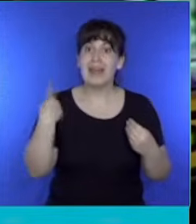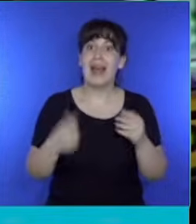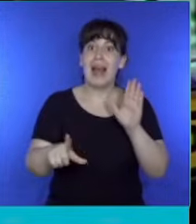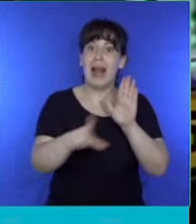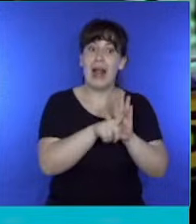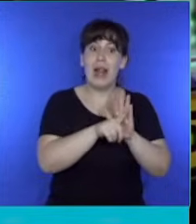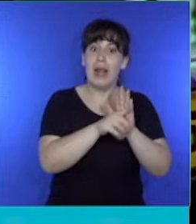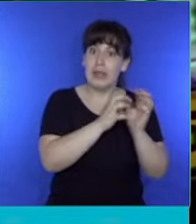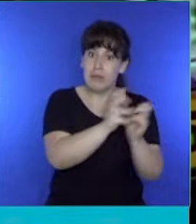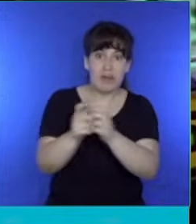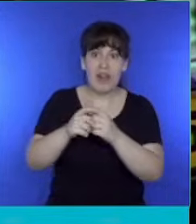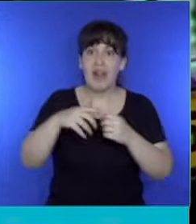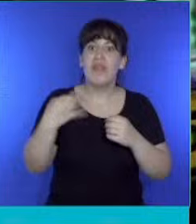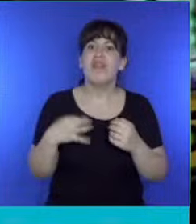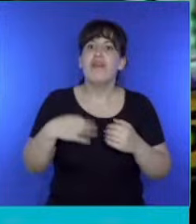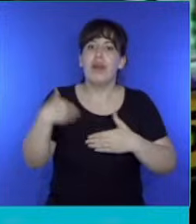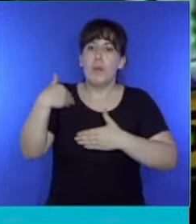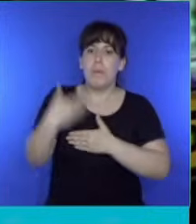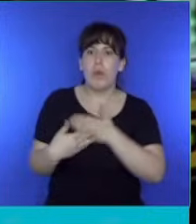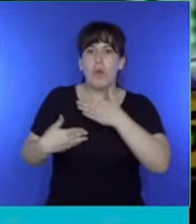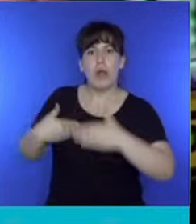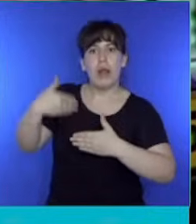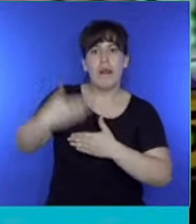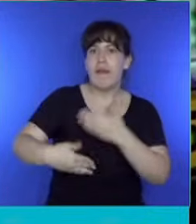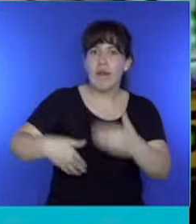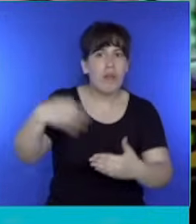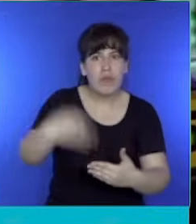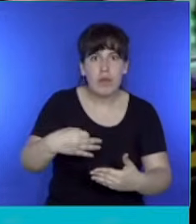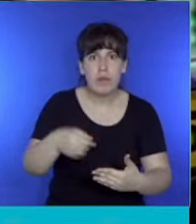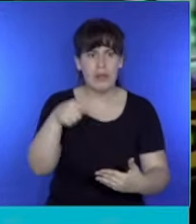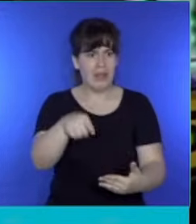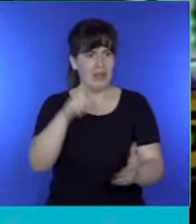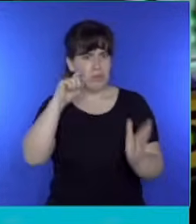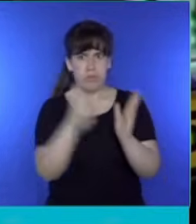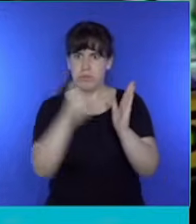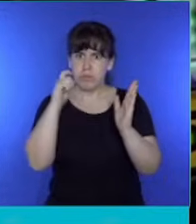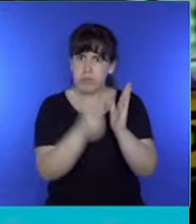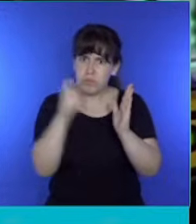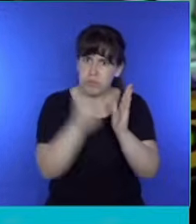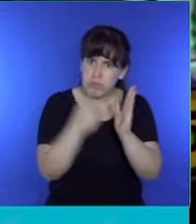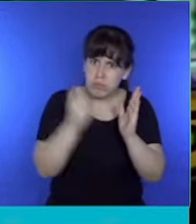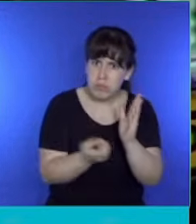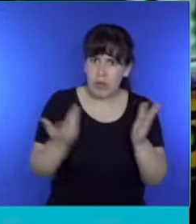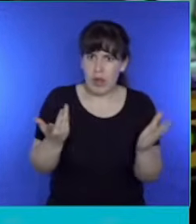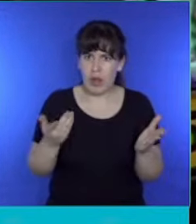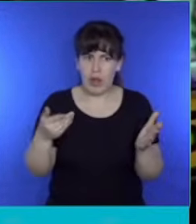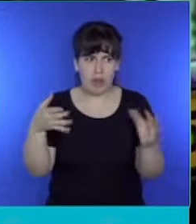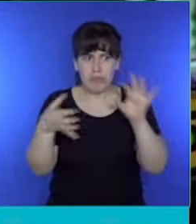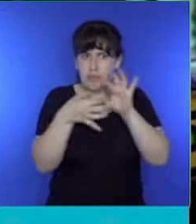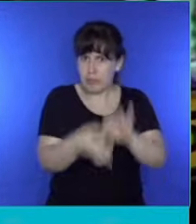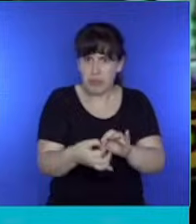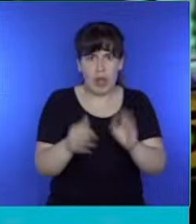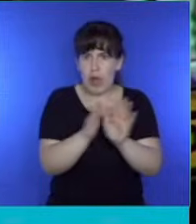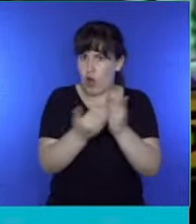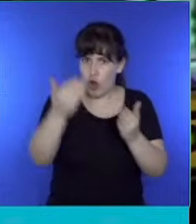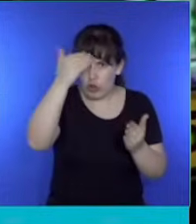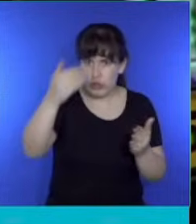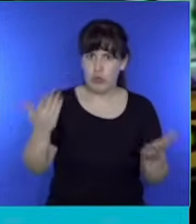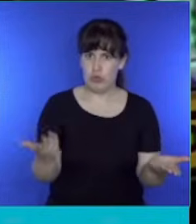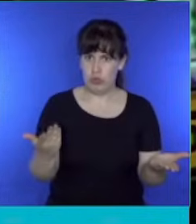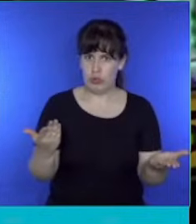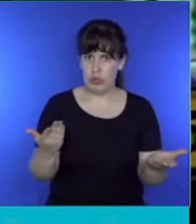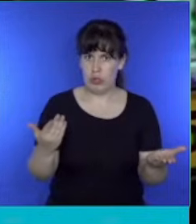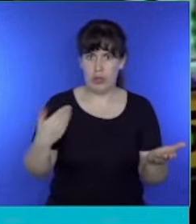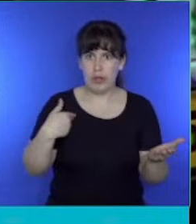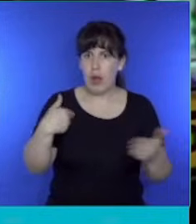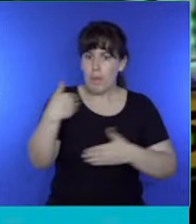legisle debe tener progresividad. Y ahí estábamos violando pactos que ya forman parte de nuestra Constitución Nacional, violando la